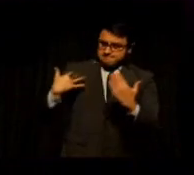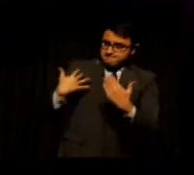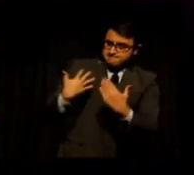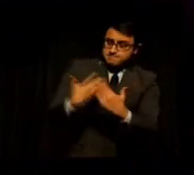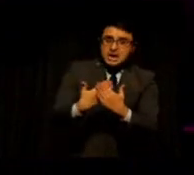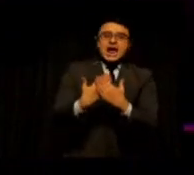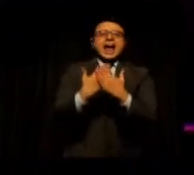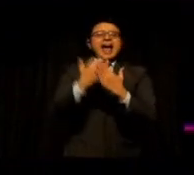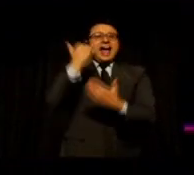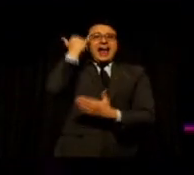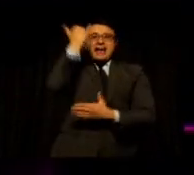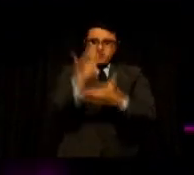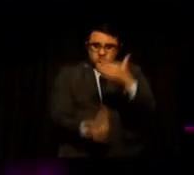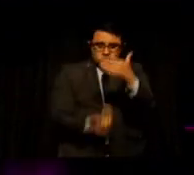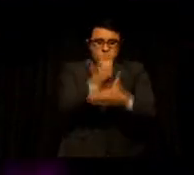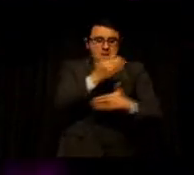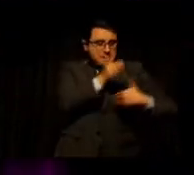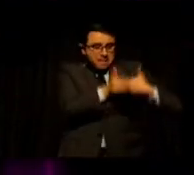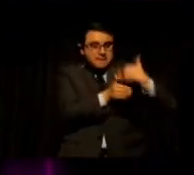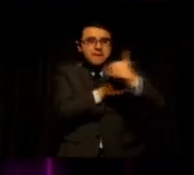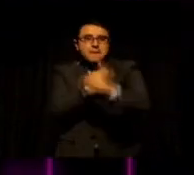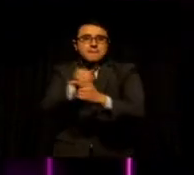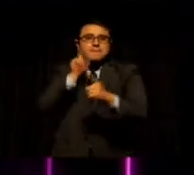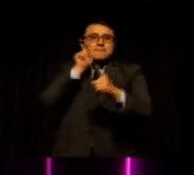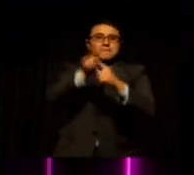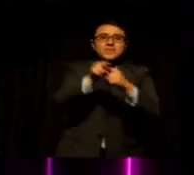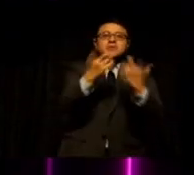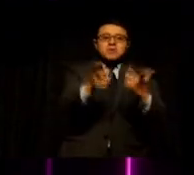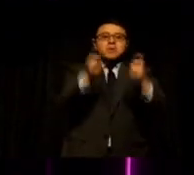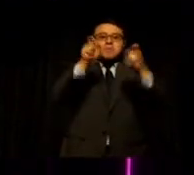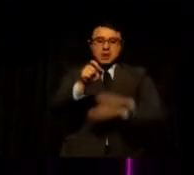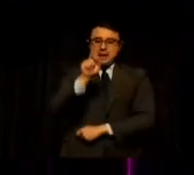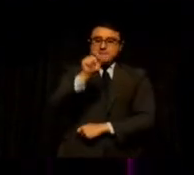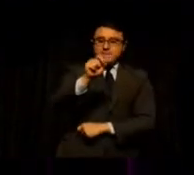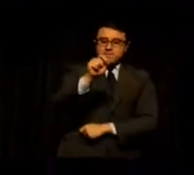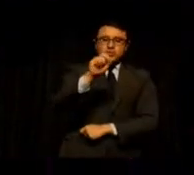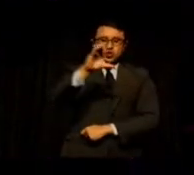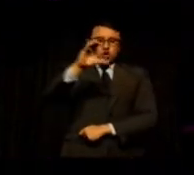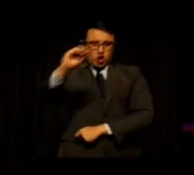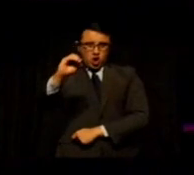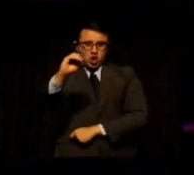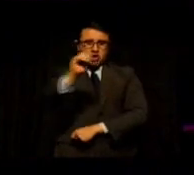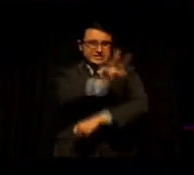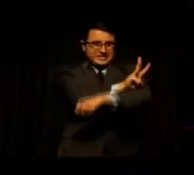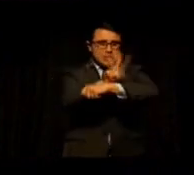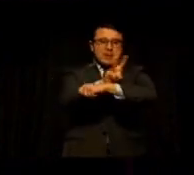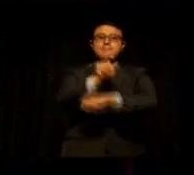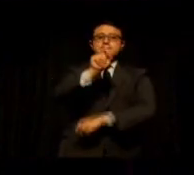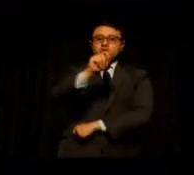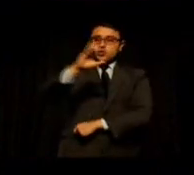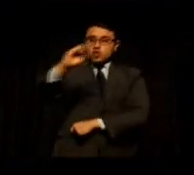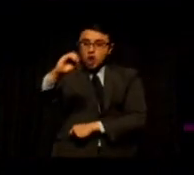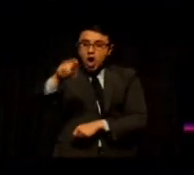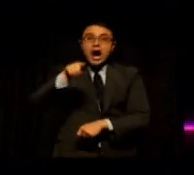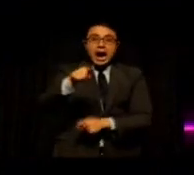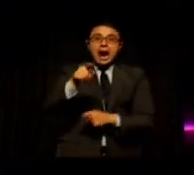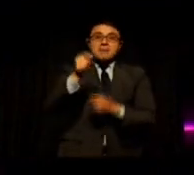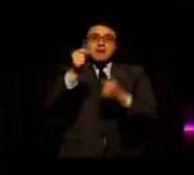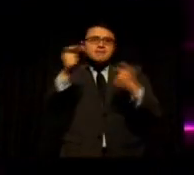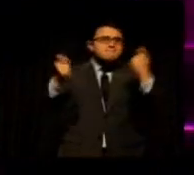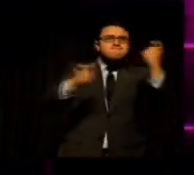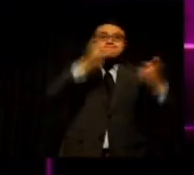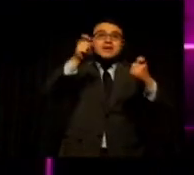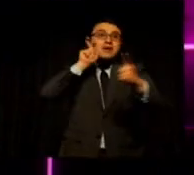proceso para que se desarrollara el puntocom y que el punto ccoo le trajera a colombia mayores réditos para fortalecer las